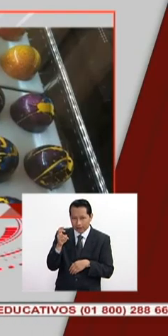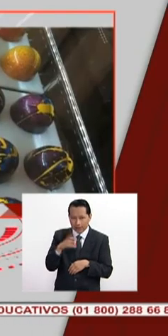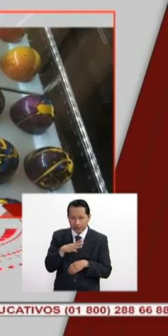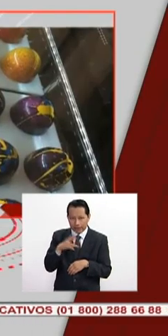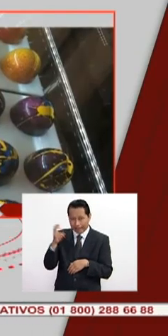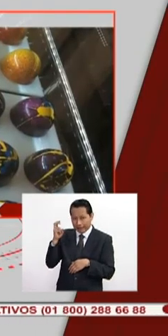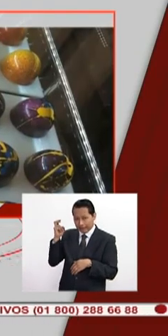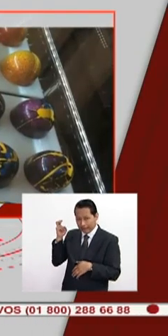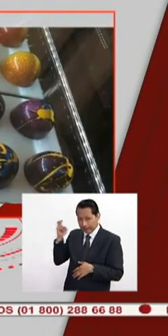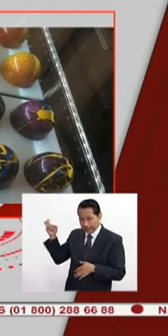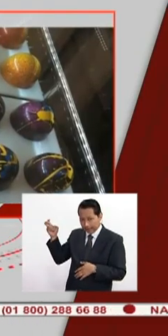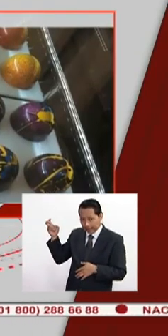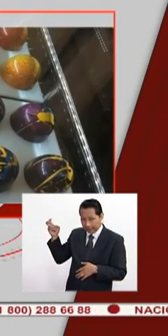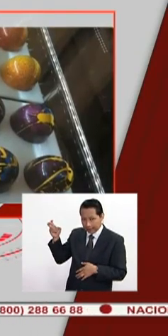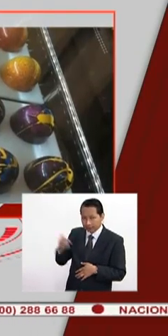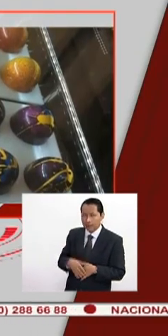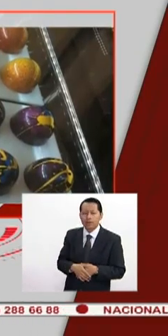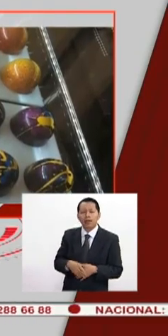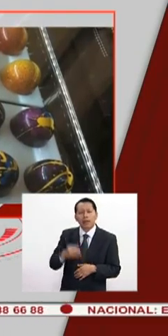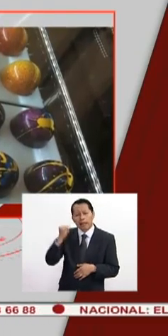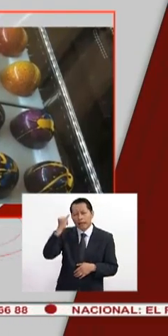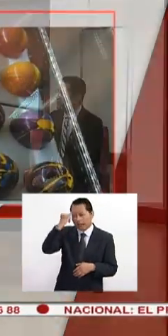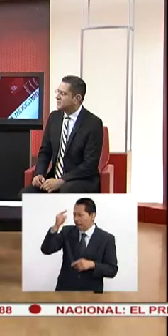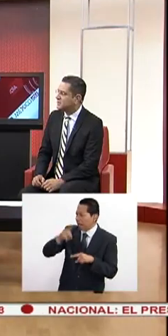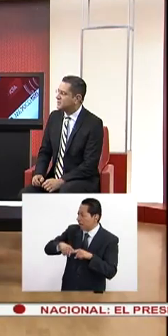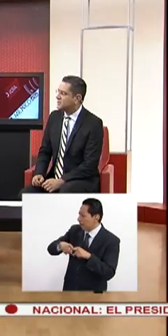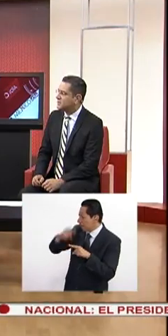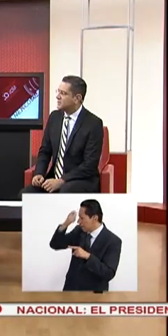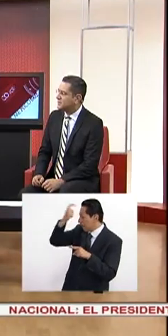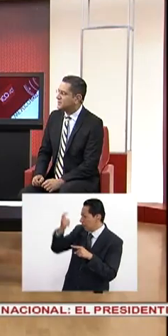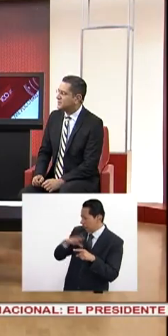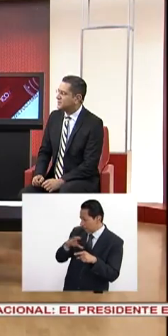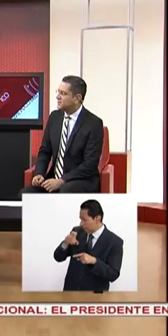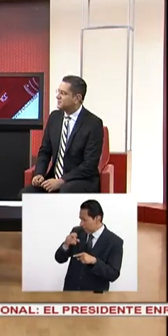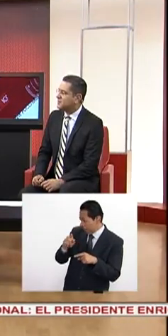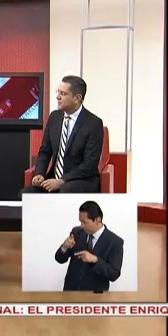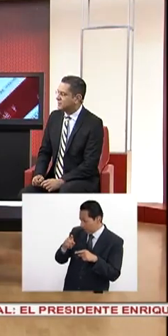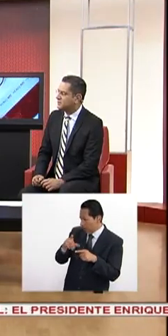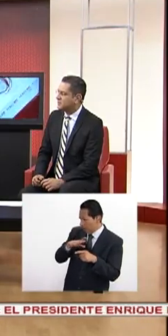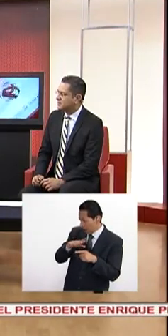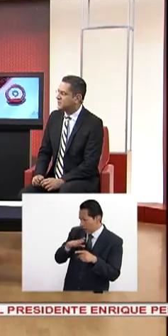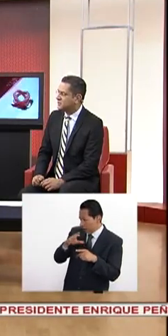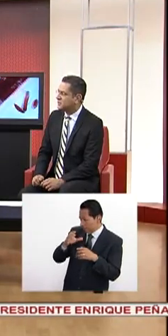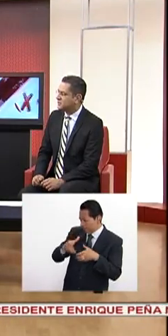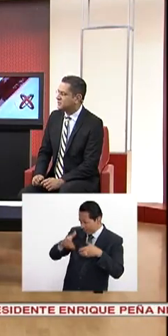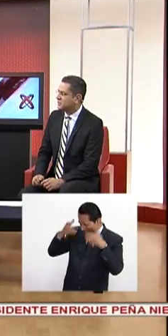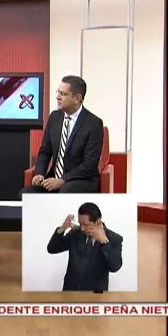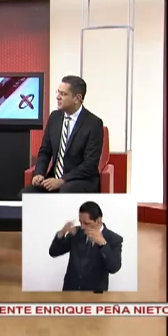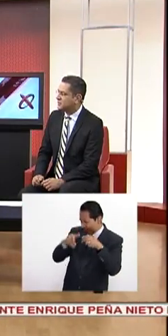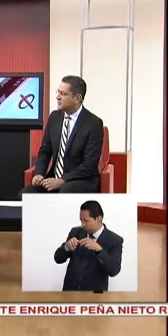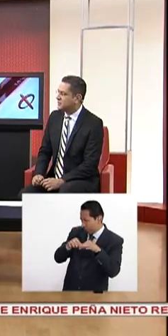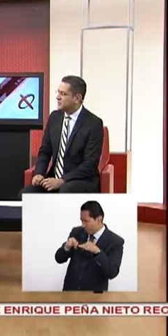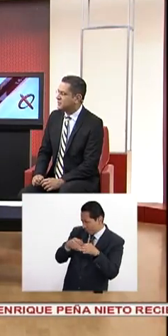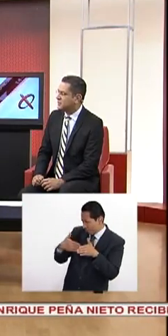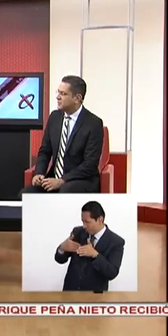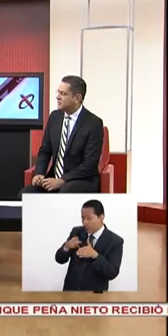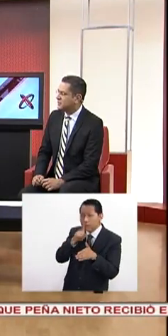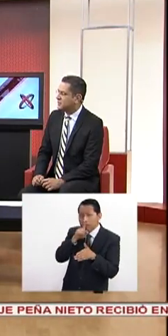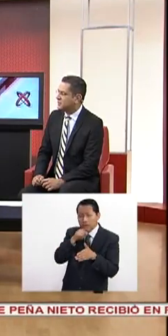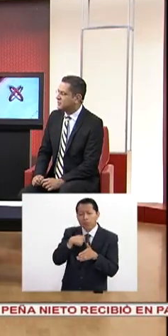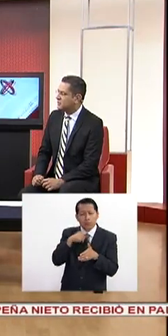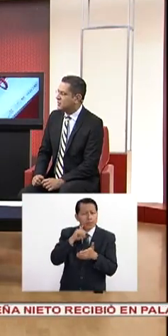¿O tienen especialistas, chefs? ¿O tenemos chefs, pero mi esposa se mete mucho a esa parte. Y los